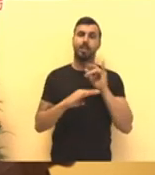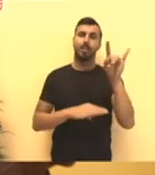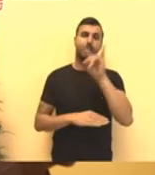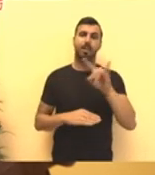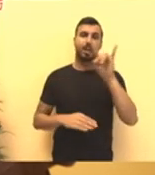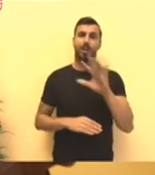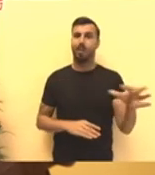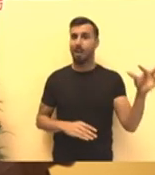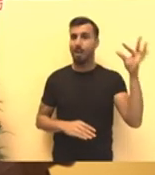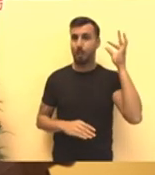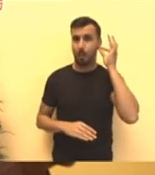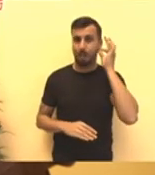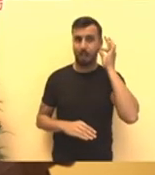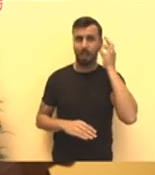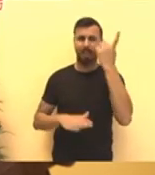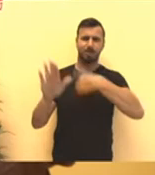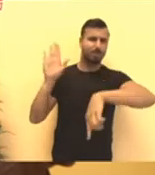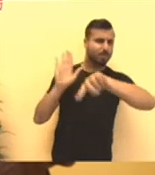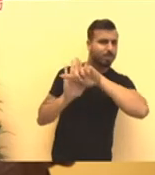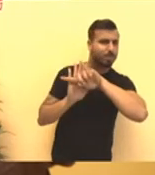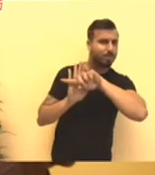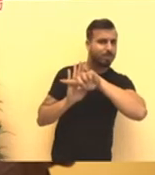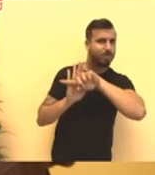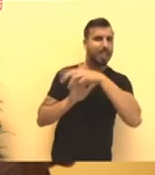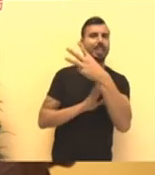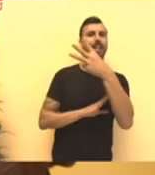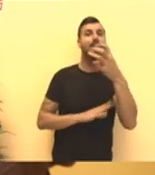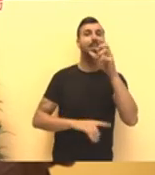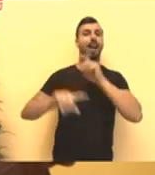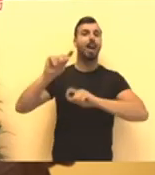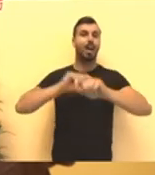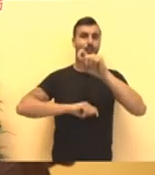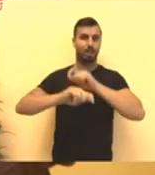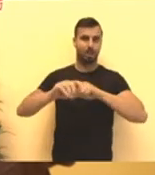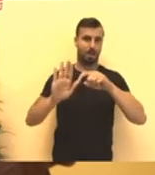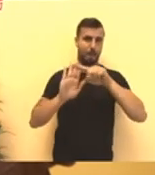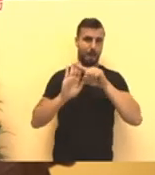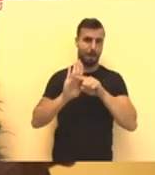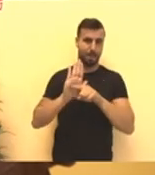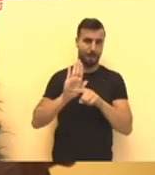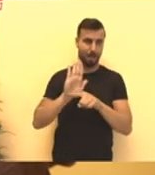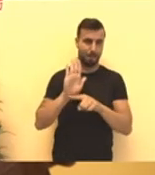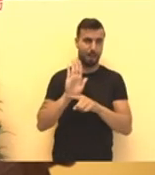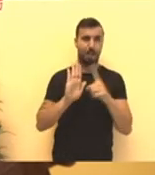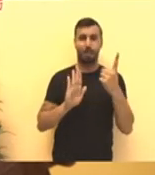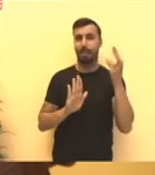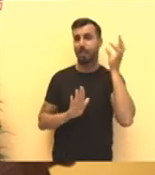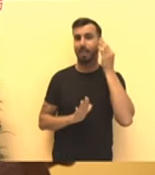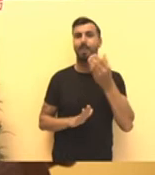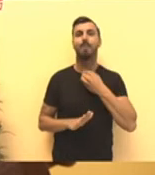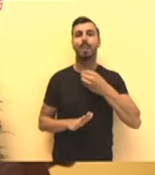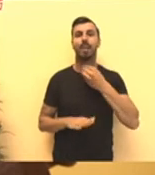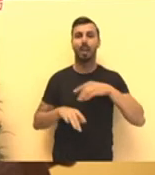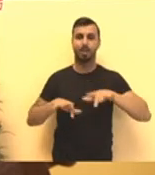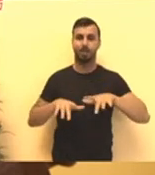Mujer, habían inscritas más de 300 asociaciones de toda Canarias. teníamos una becaria que nos ayudaba a preparar